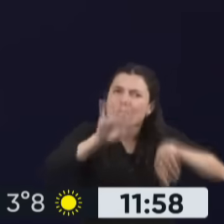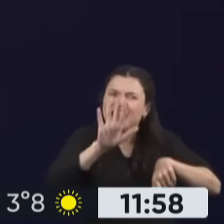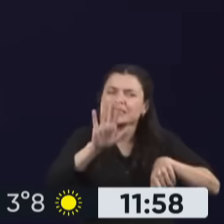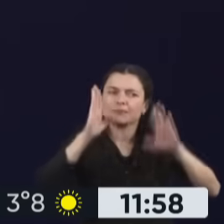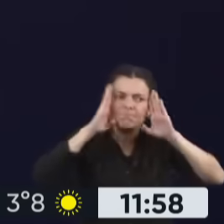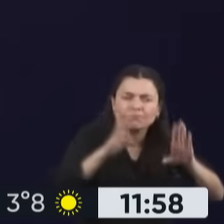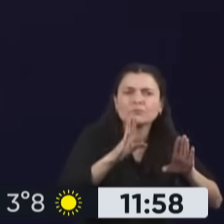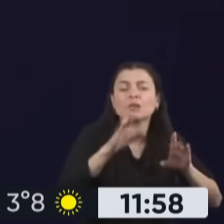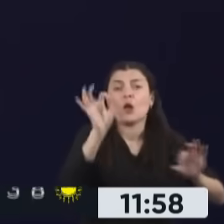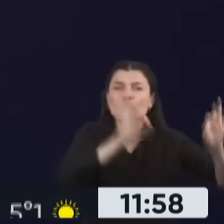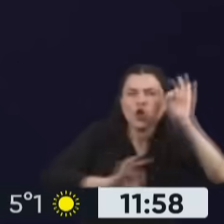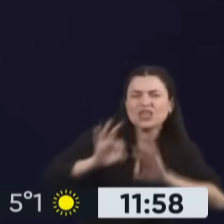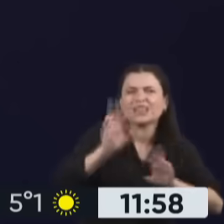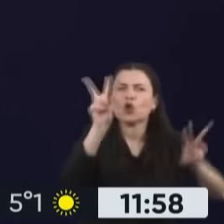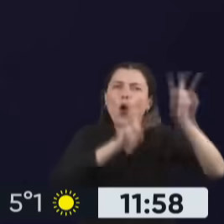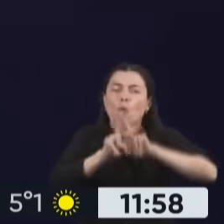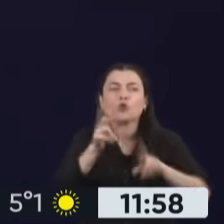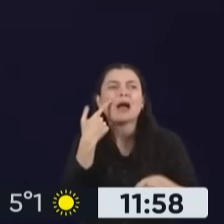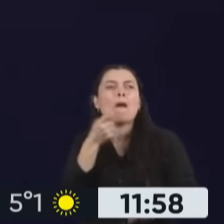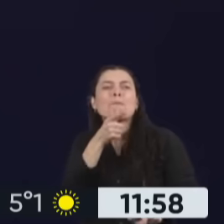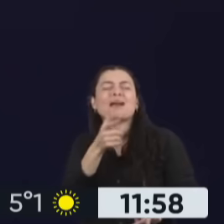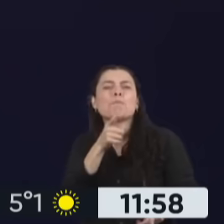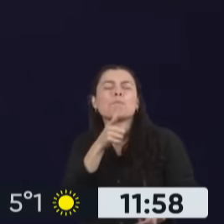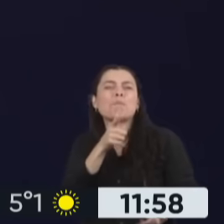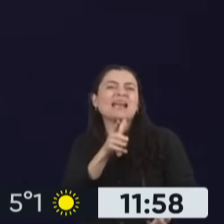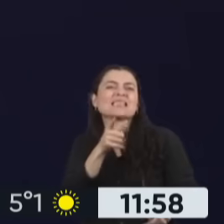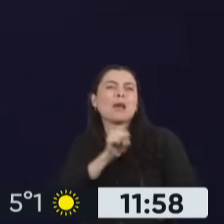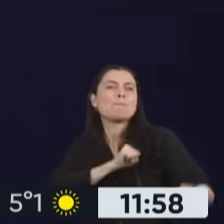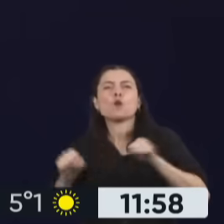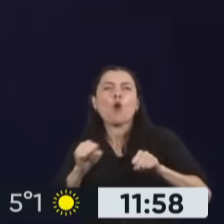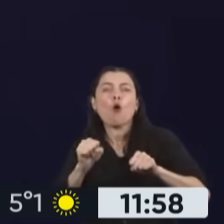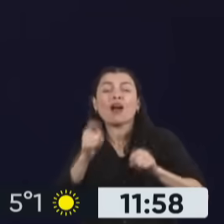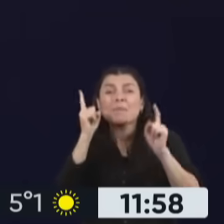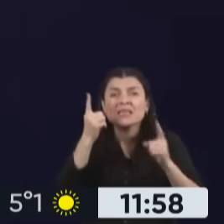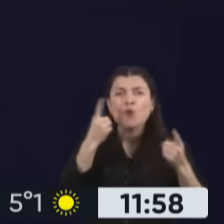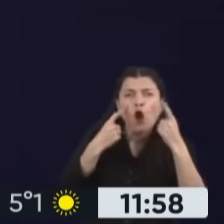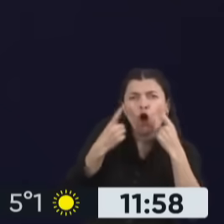los proyectos atentan contra el equilibrio fiscal de manera